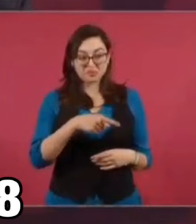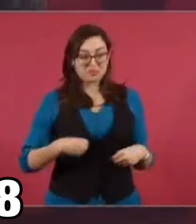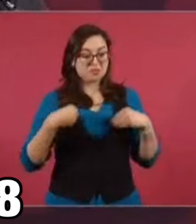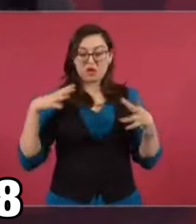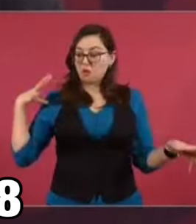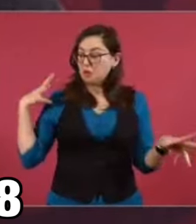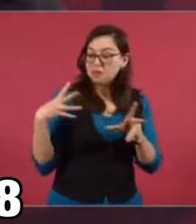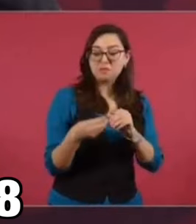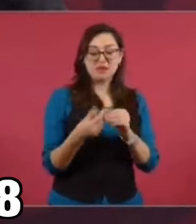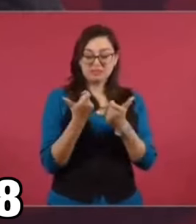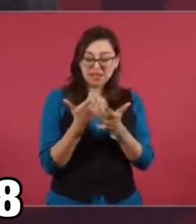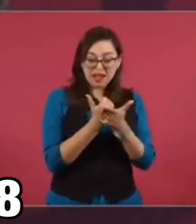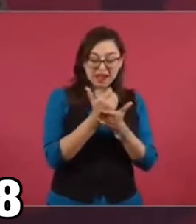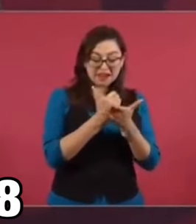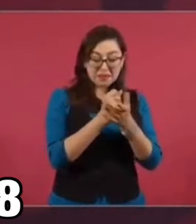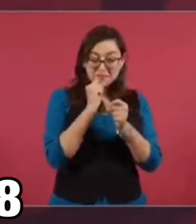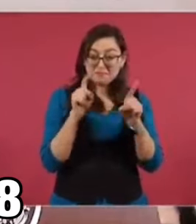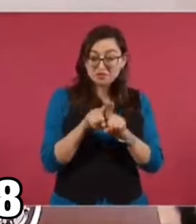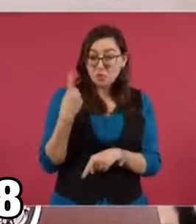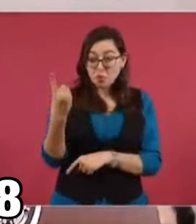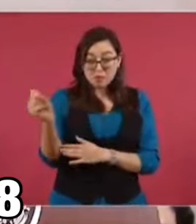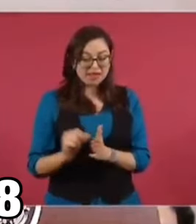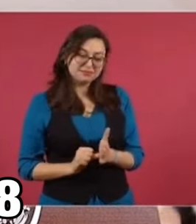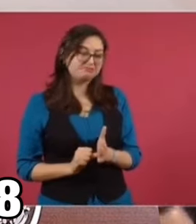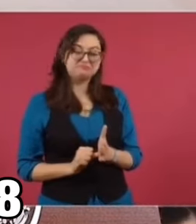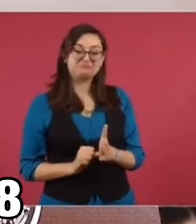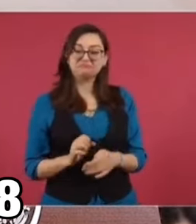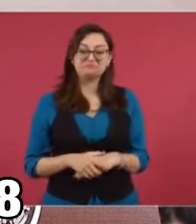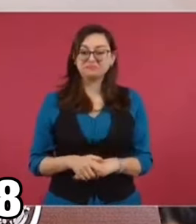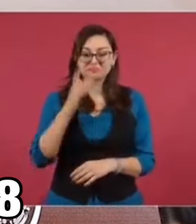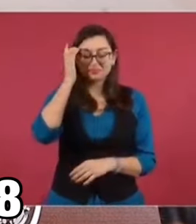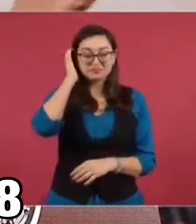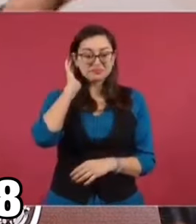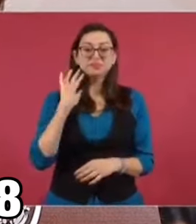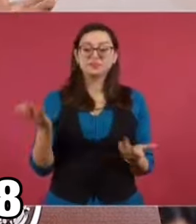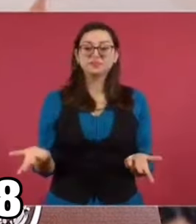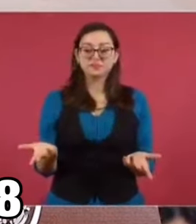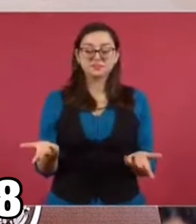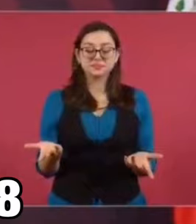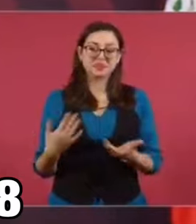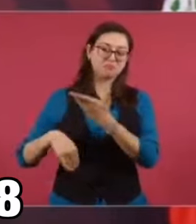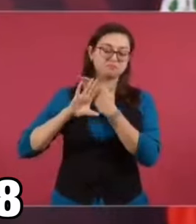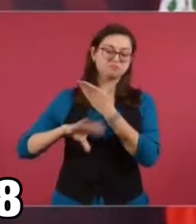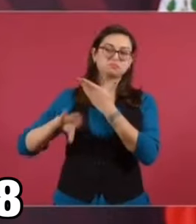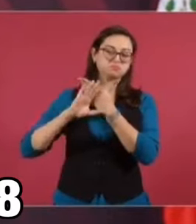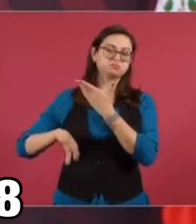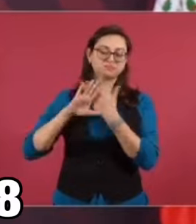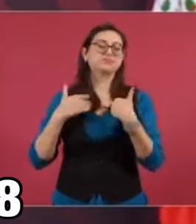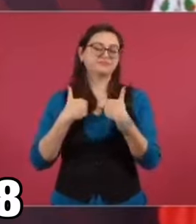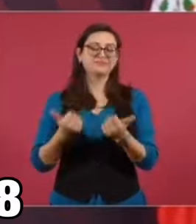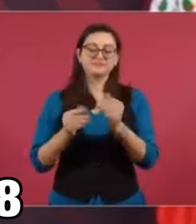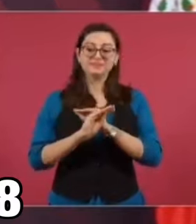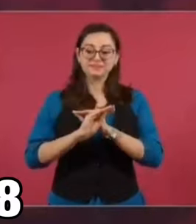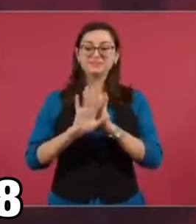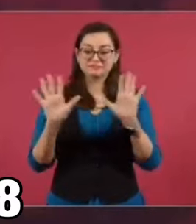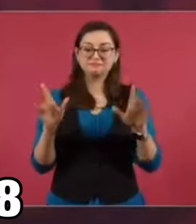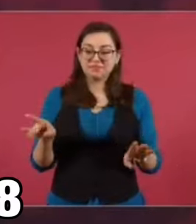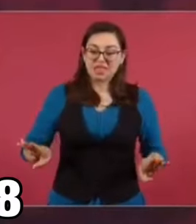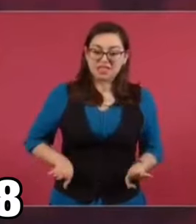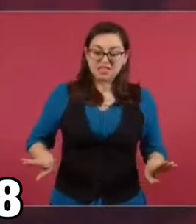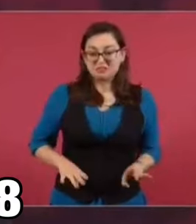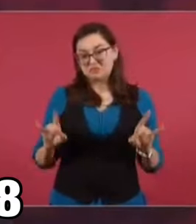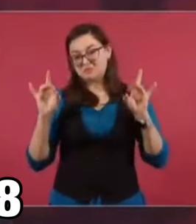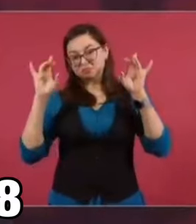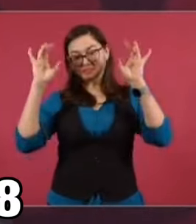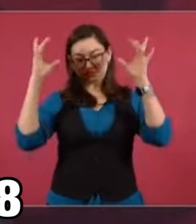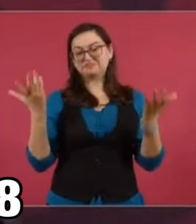vida acumulas tanto dinero. Entonces, se entiende por qué también es esta actitud de